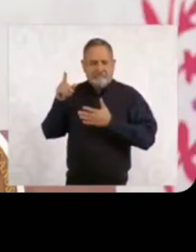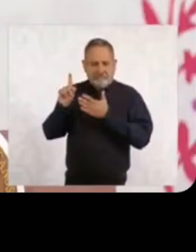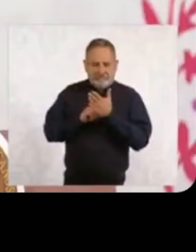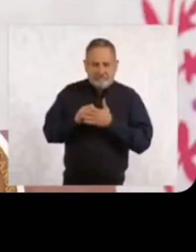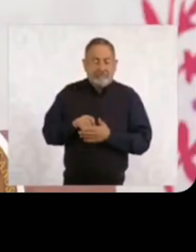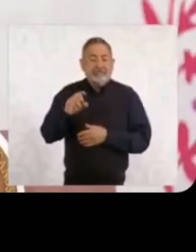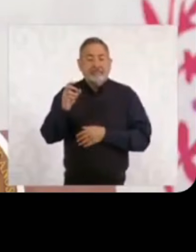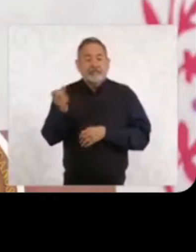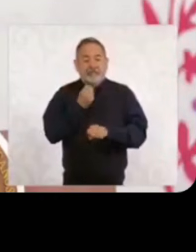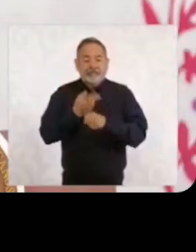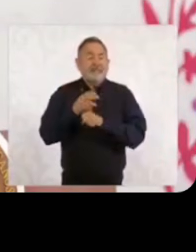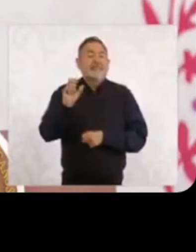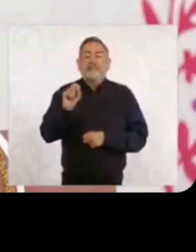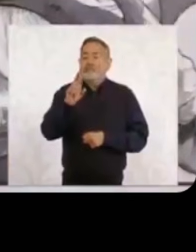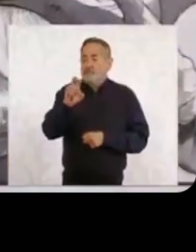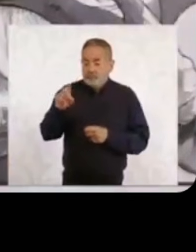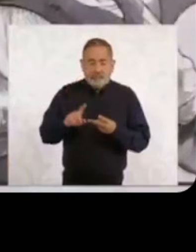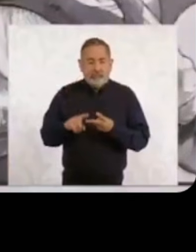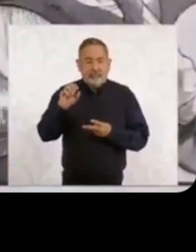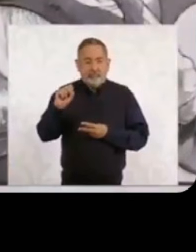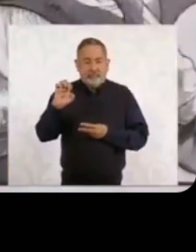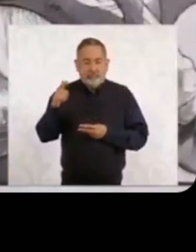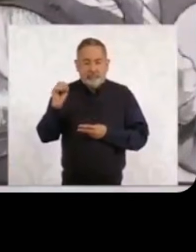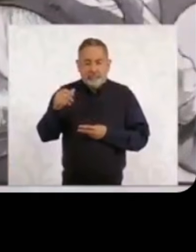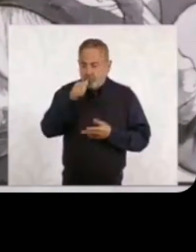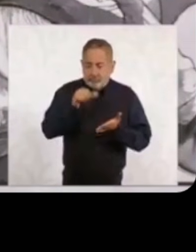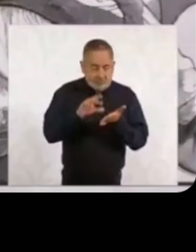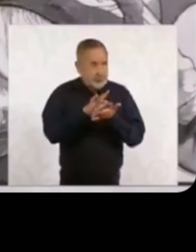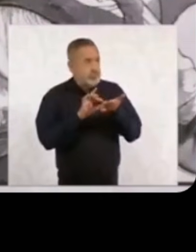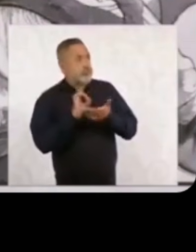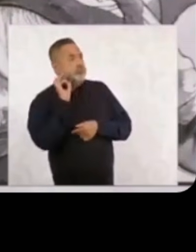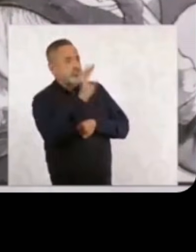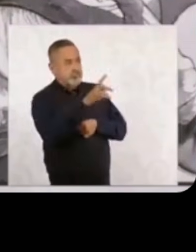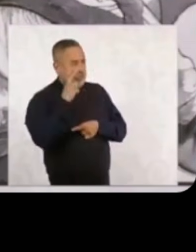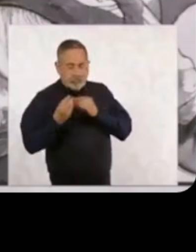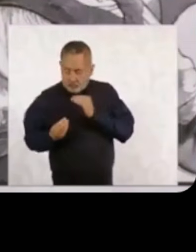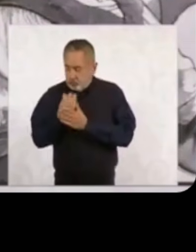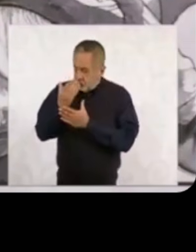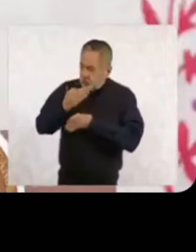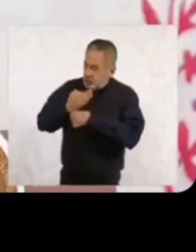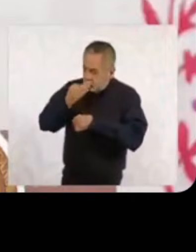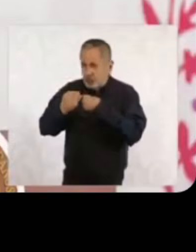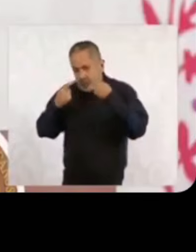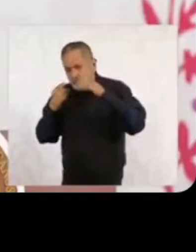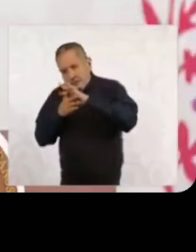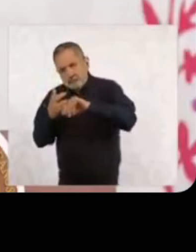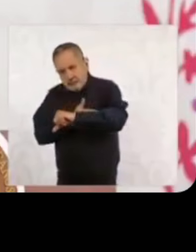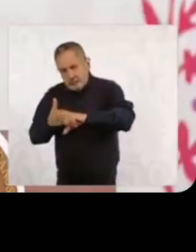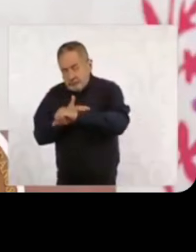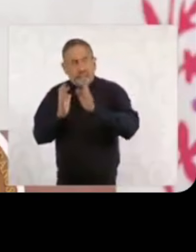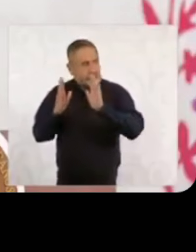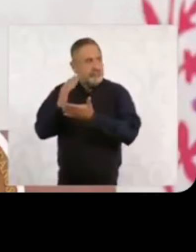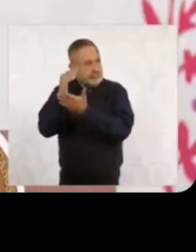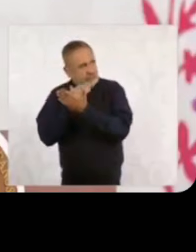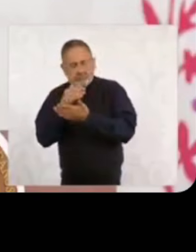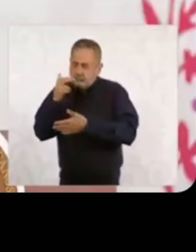que el gobierno mantiene su desacuerdo con el contenido, aunque afirmó que continúan las acciones de búsqueda y atención al